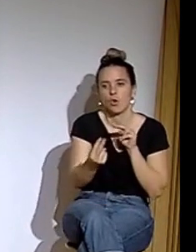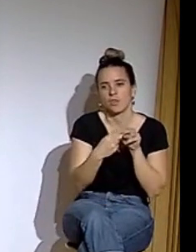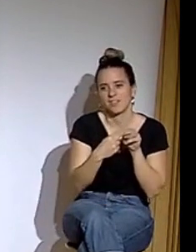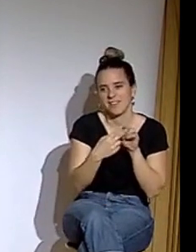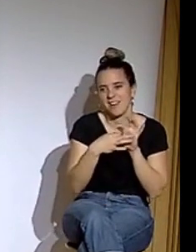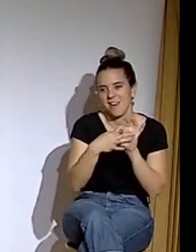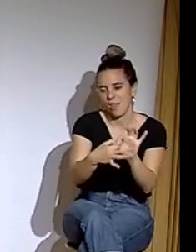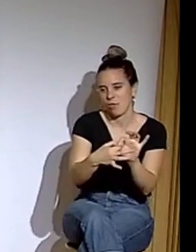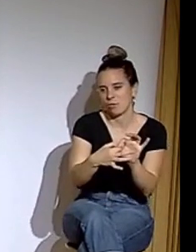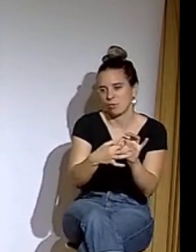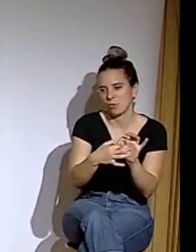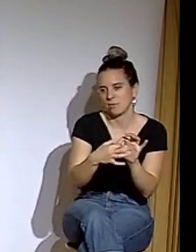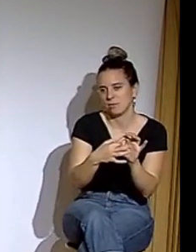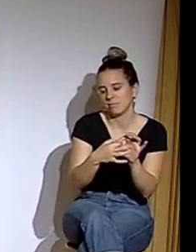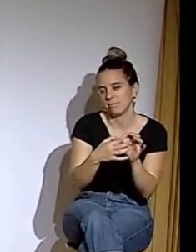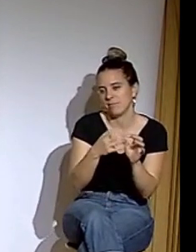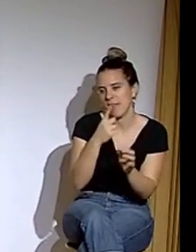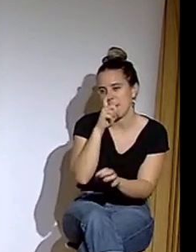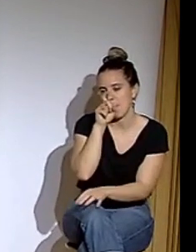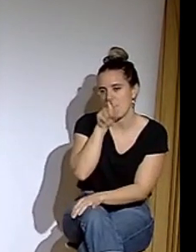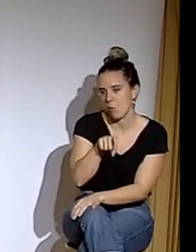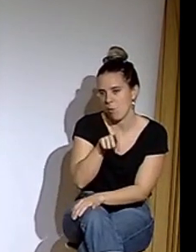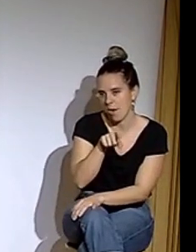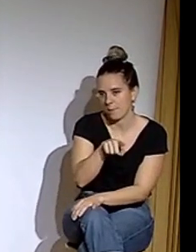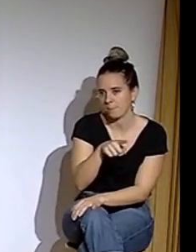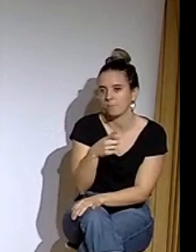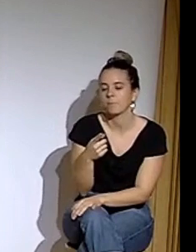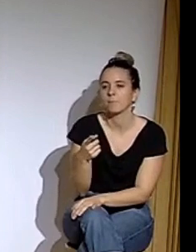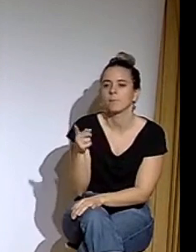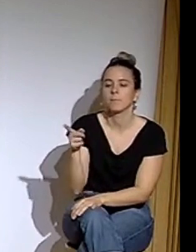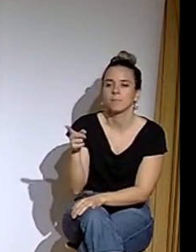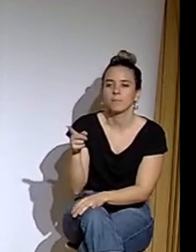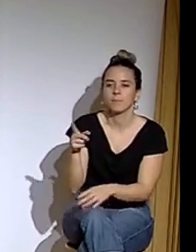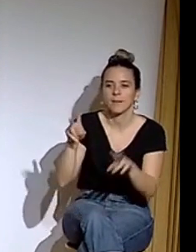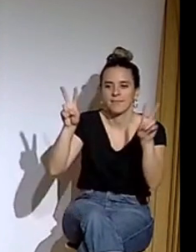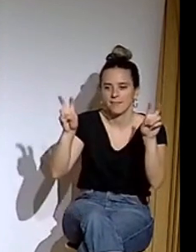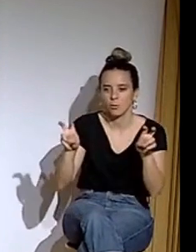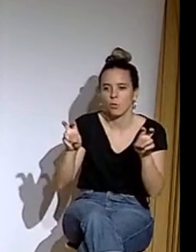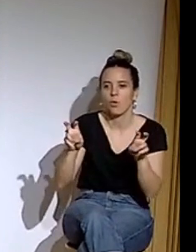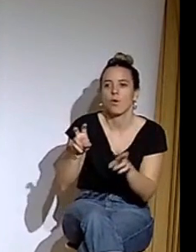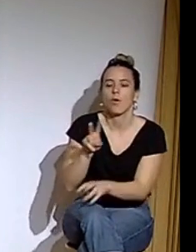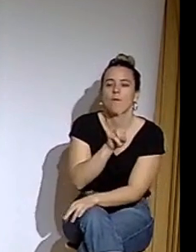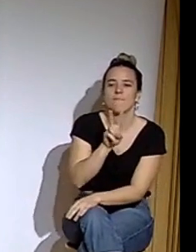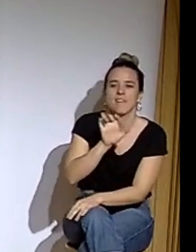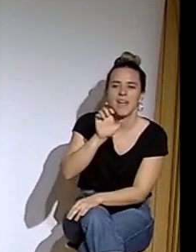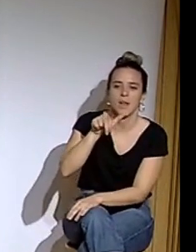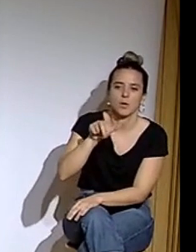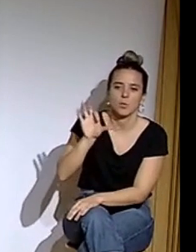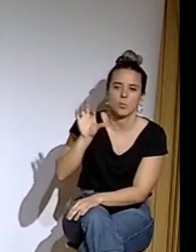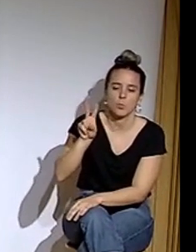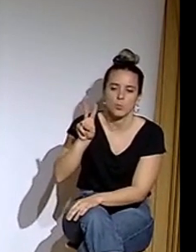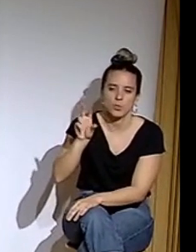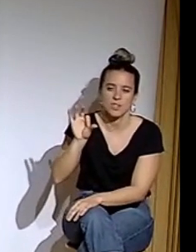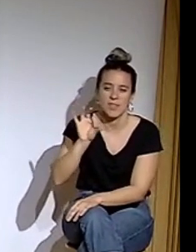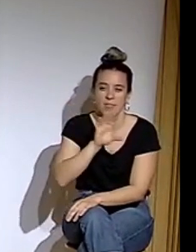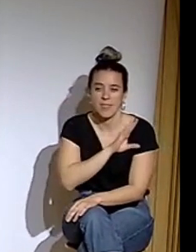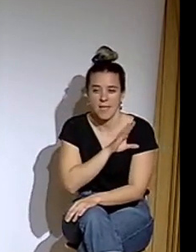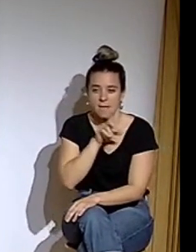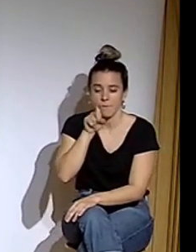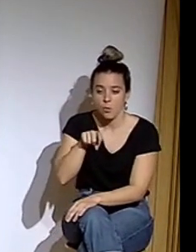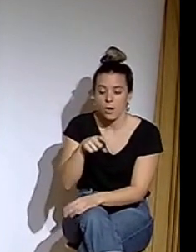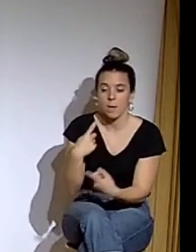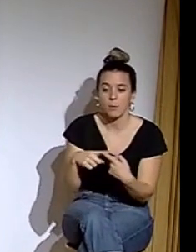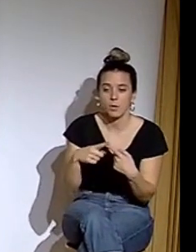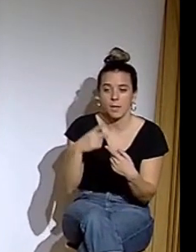yo la obra la ha titulado la B no es de bruja o sí porque creo que en la tradición